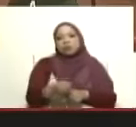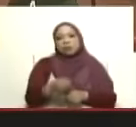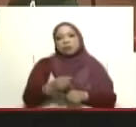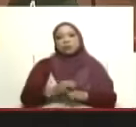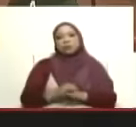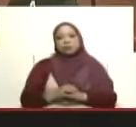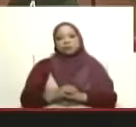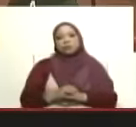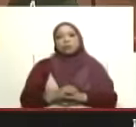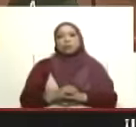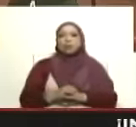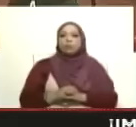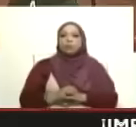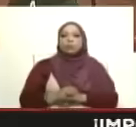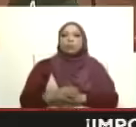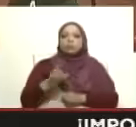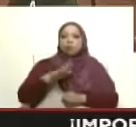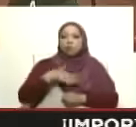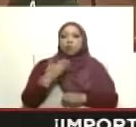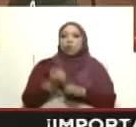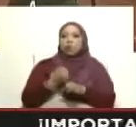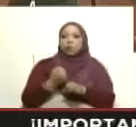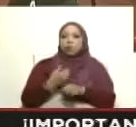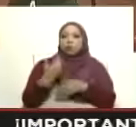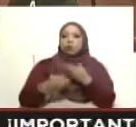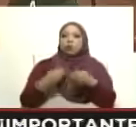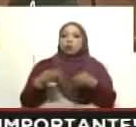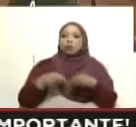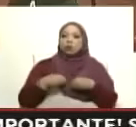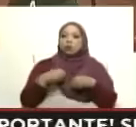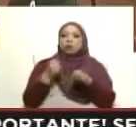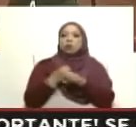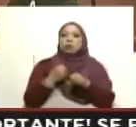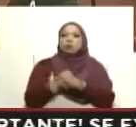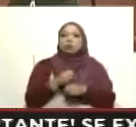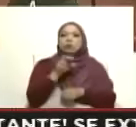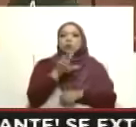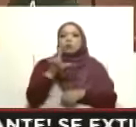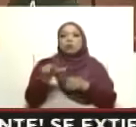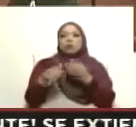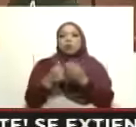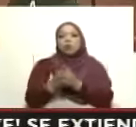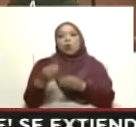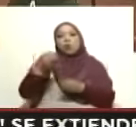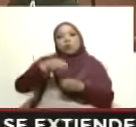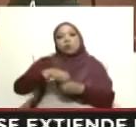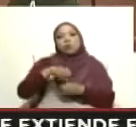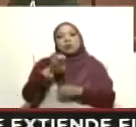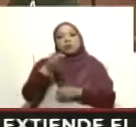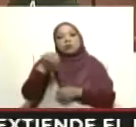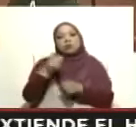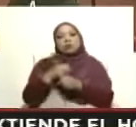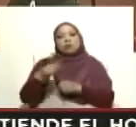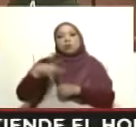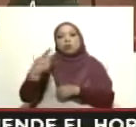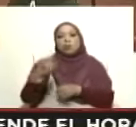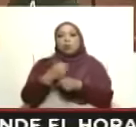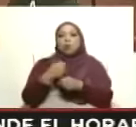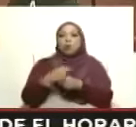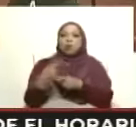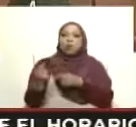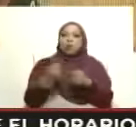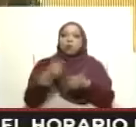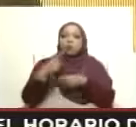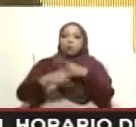sí podemos hacer es decirle si usted fue y esperó horas frente a una un centro de votación y luego estuvo frente la máquina de